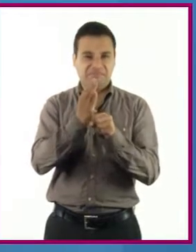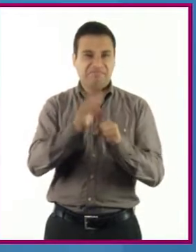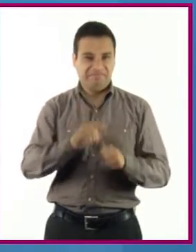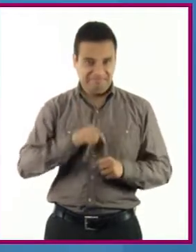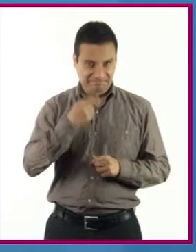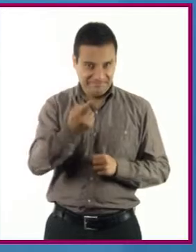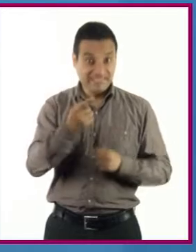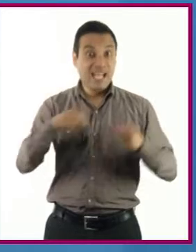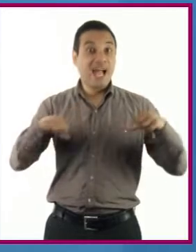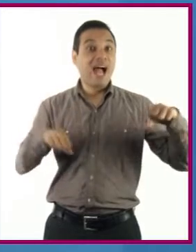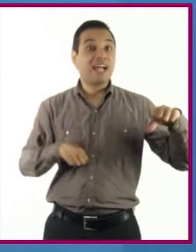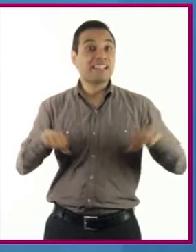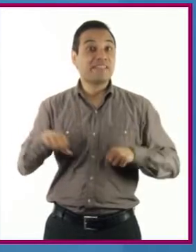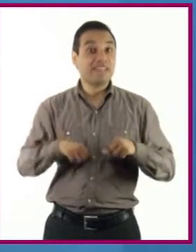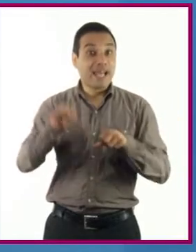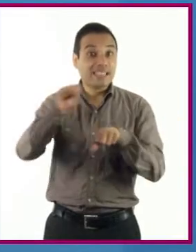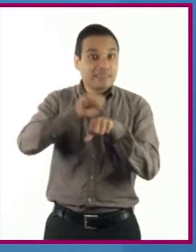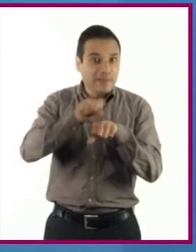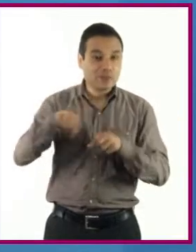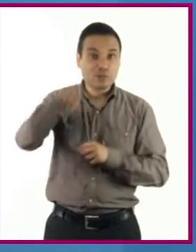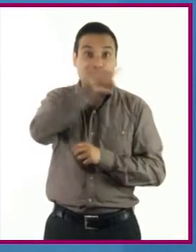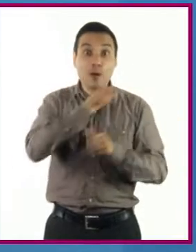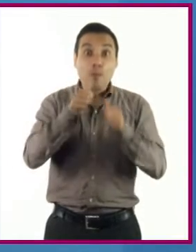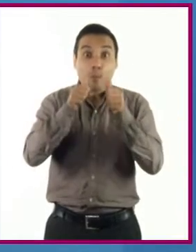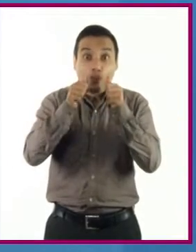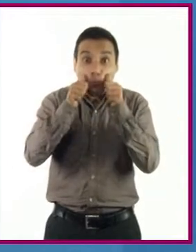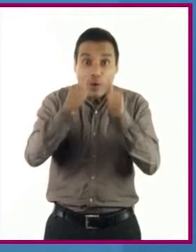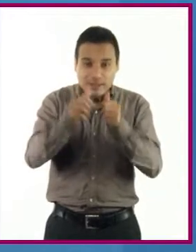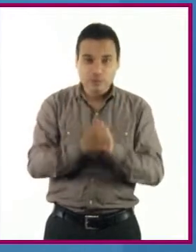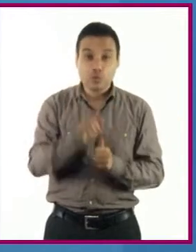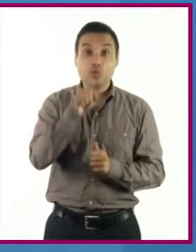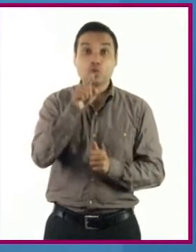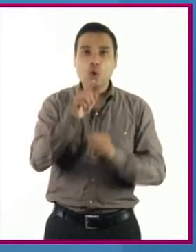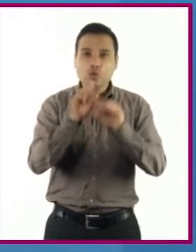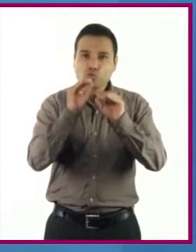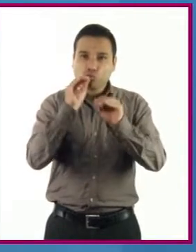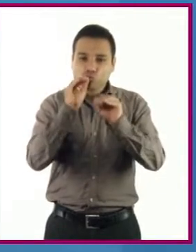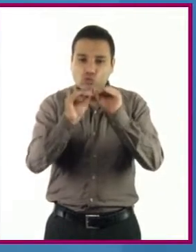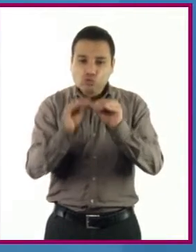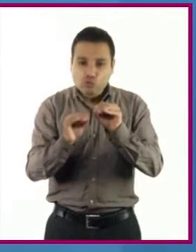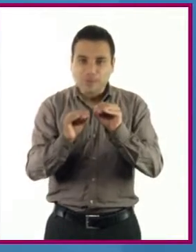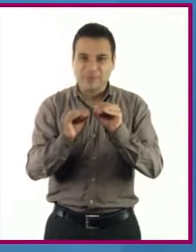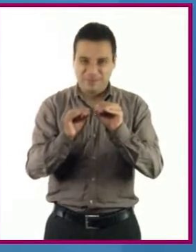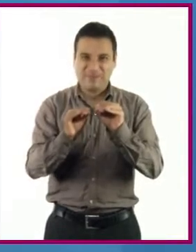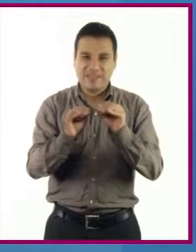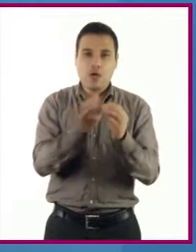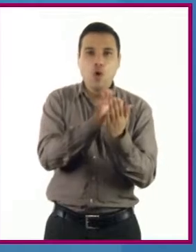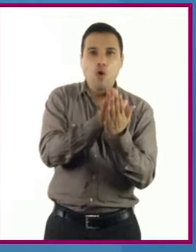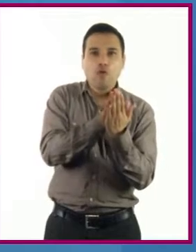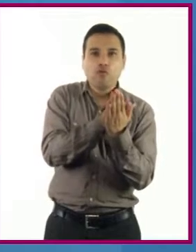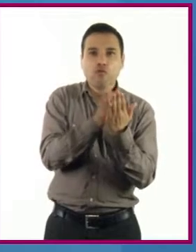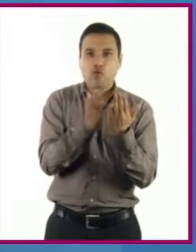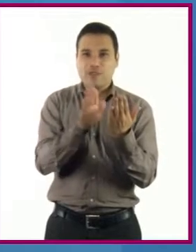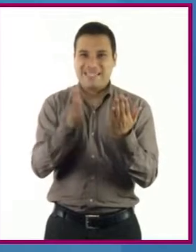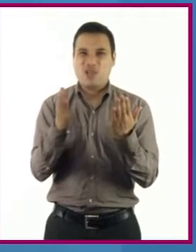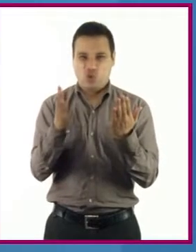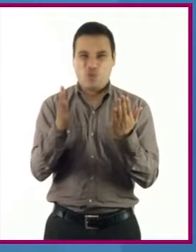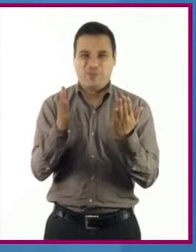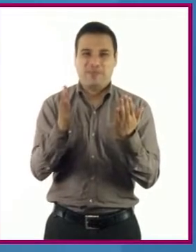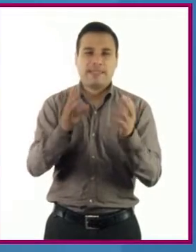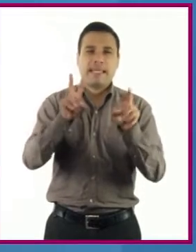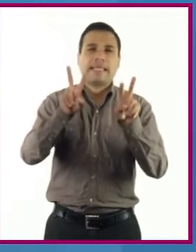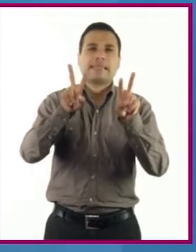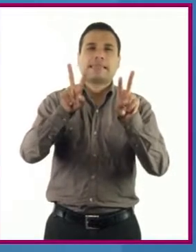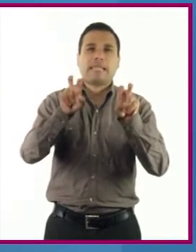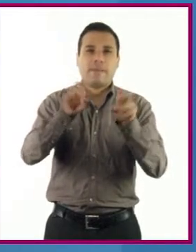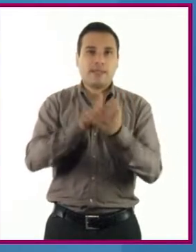de la semana. Pongan mucha atención, deberán elaborar un folleto para divulgar la importancia de los derechos de